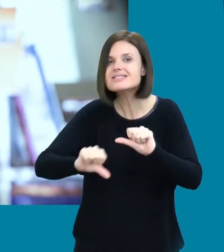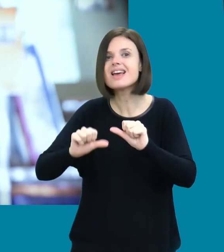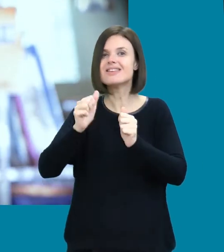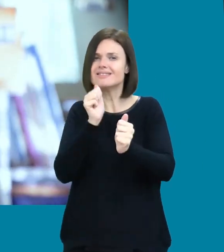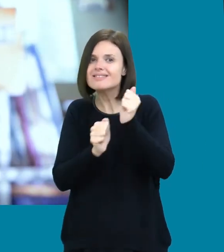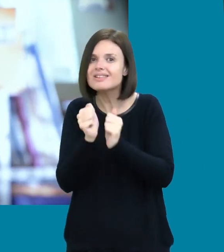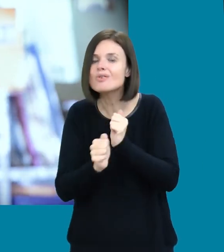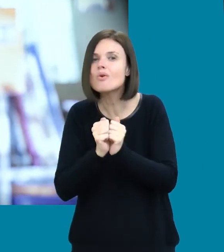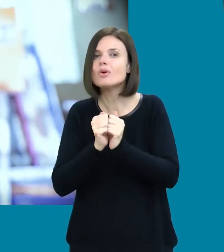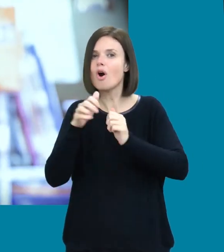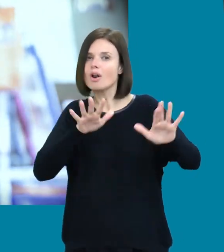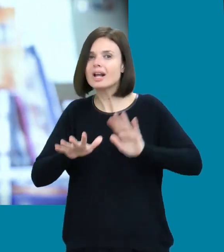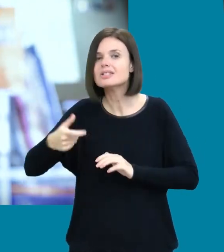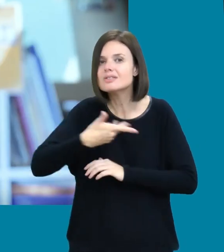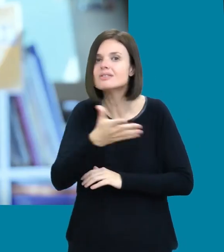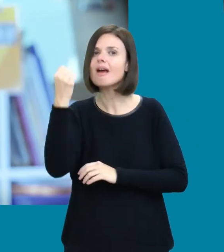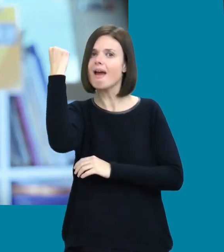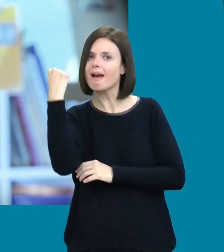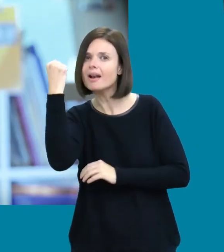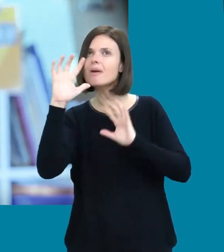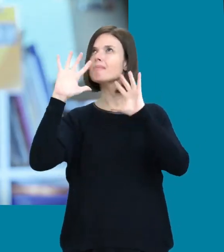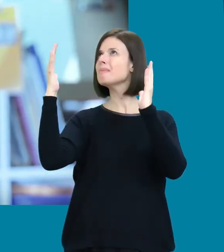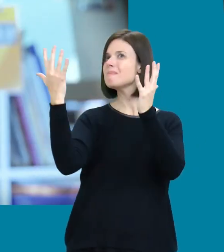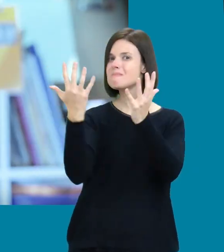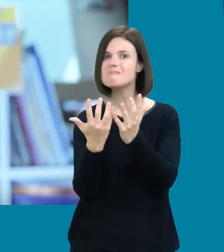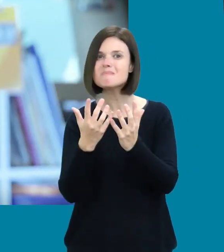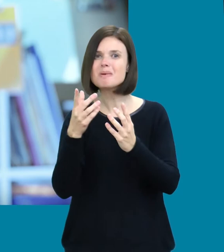industria, en organización social, en la economía, en el